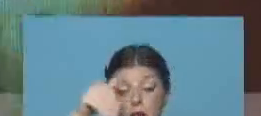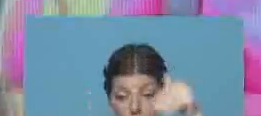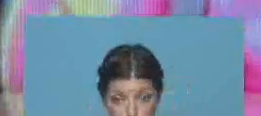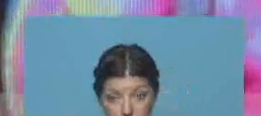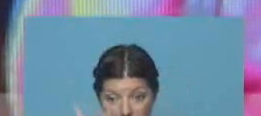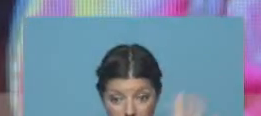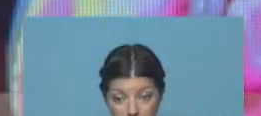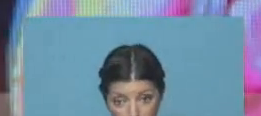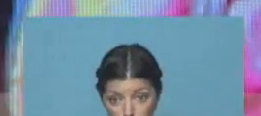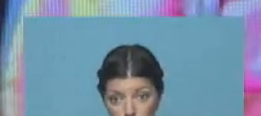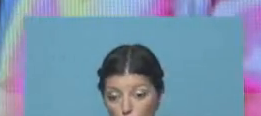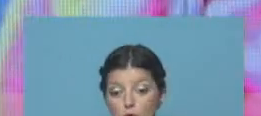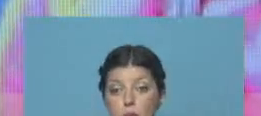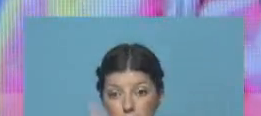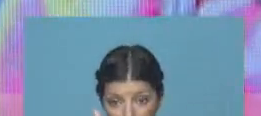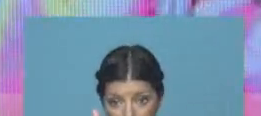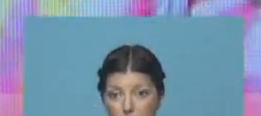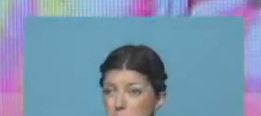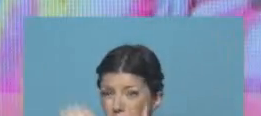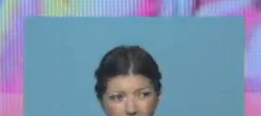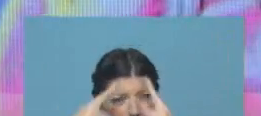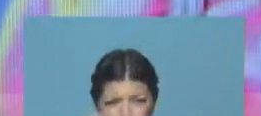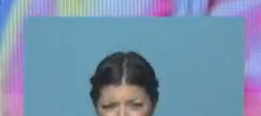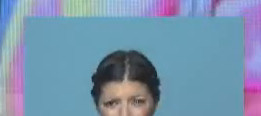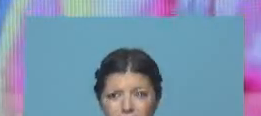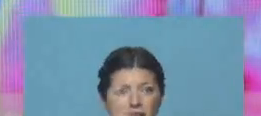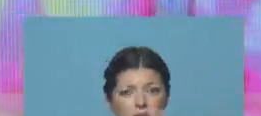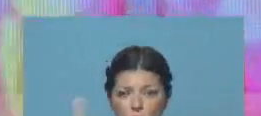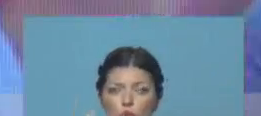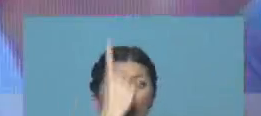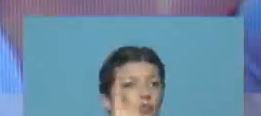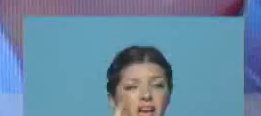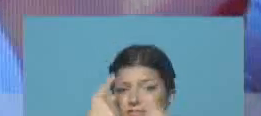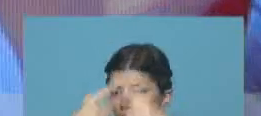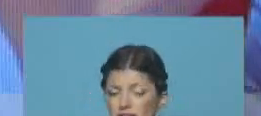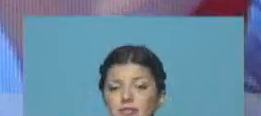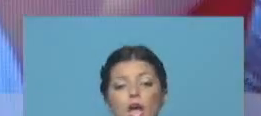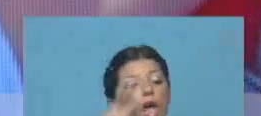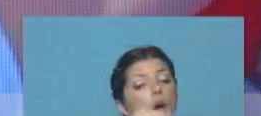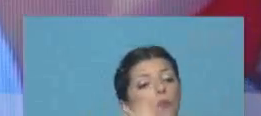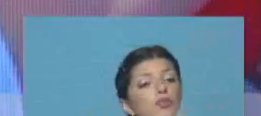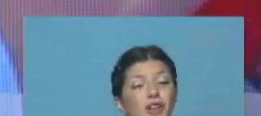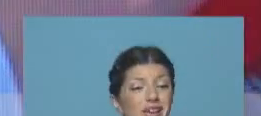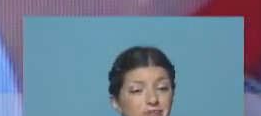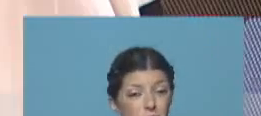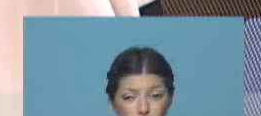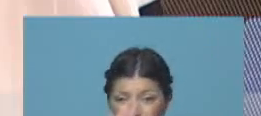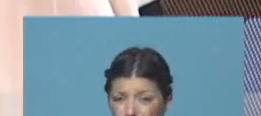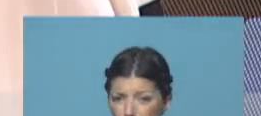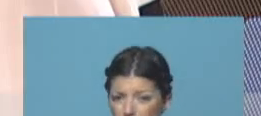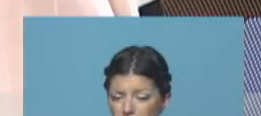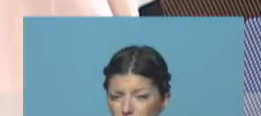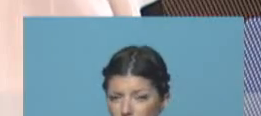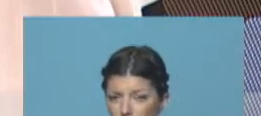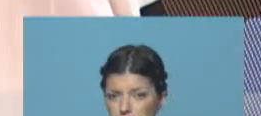otro. En este caso no tenemos esto, en este caso tenemos cada uno votando en un día diferente lo que le gusta, digamos. Seguramente cada uno de las